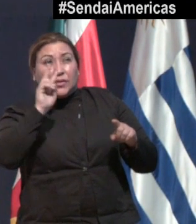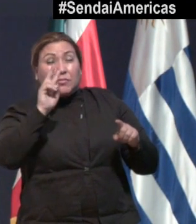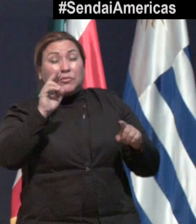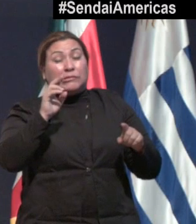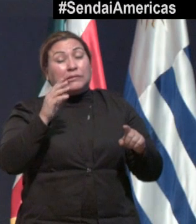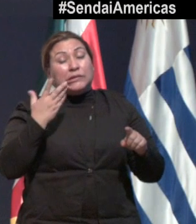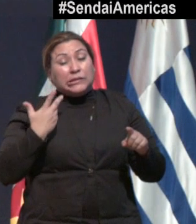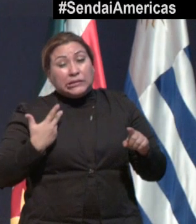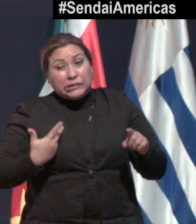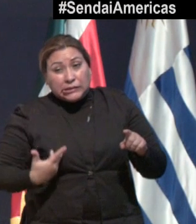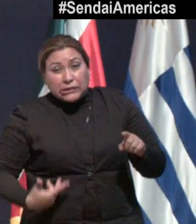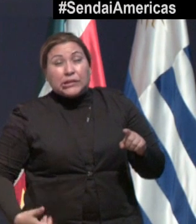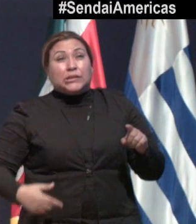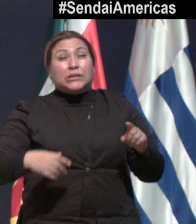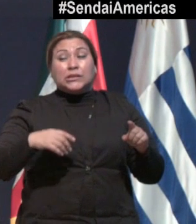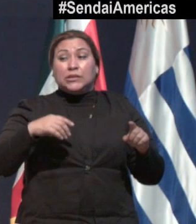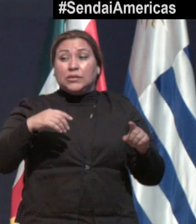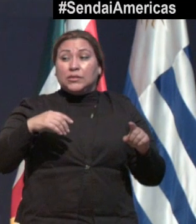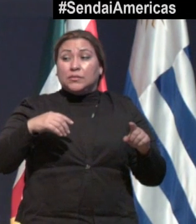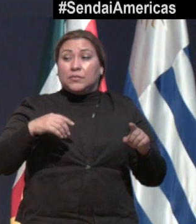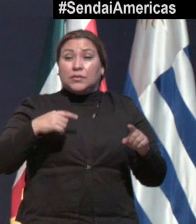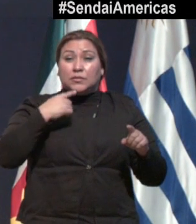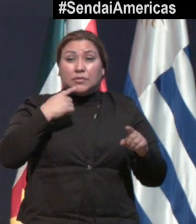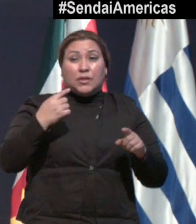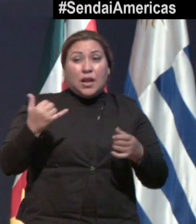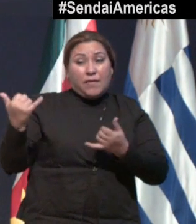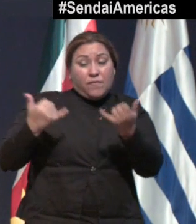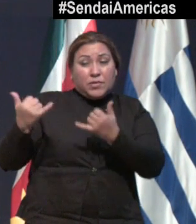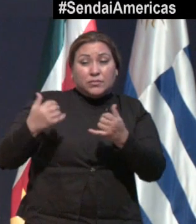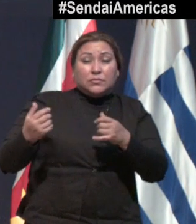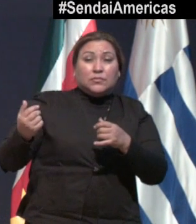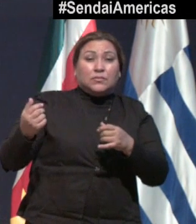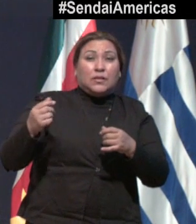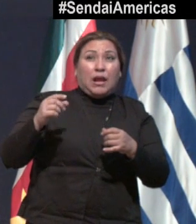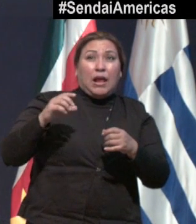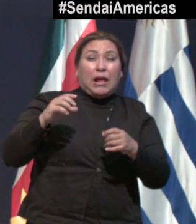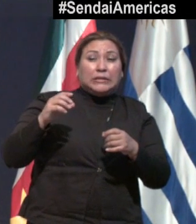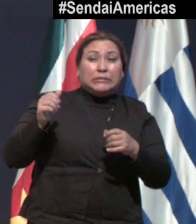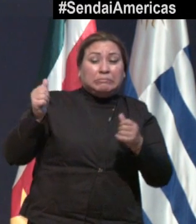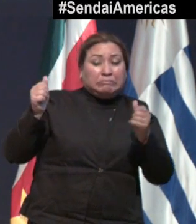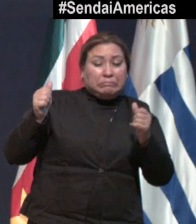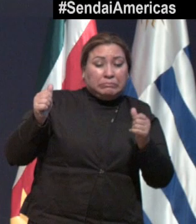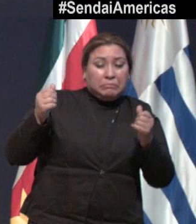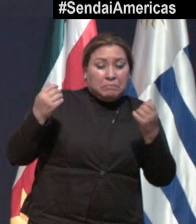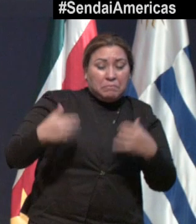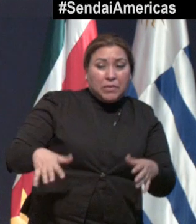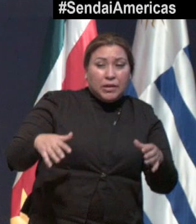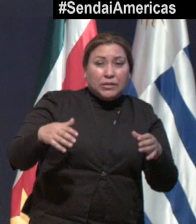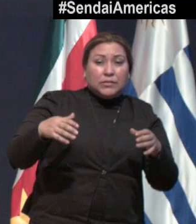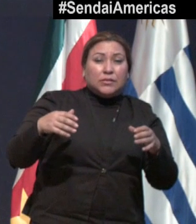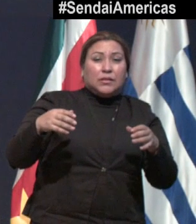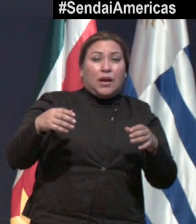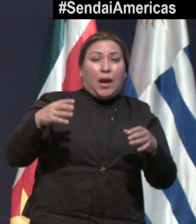lamentablemente, pero es lo que nos dicen los datos, que las pérdidas relacionadas a los desastres